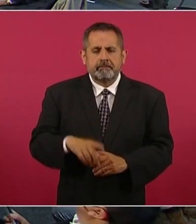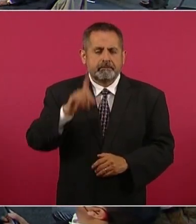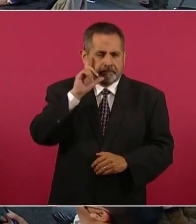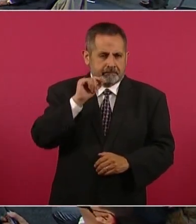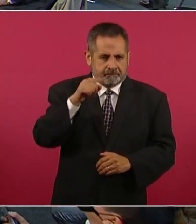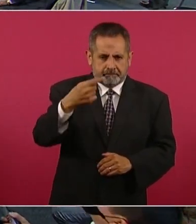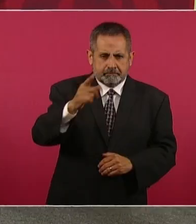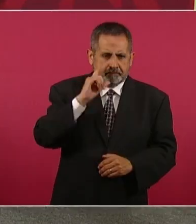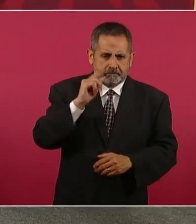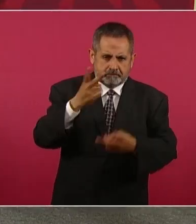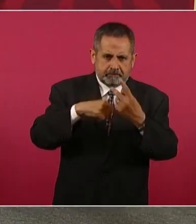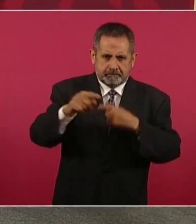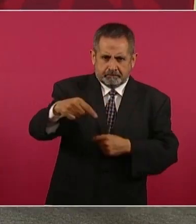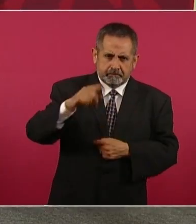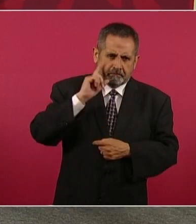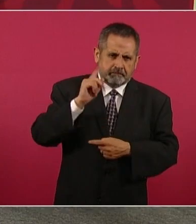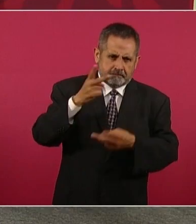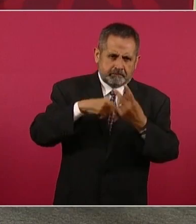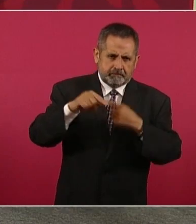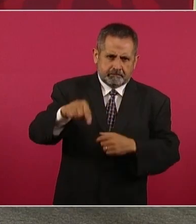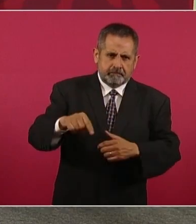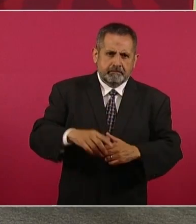Mañana, ¿vienes?